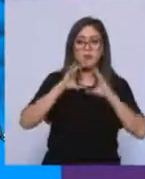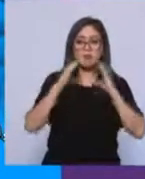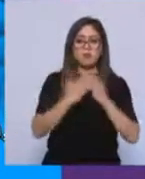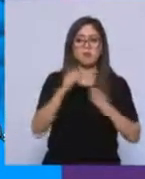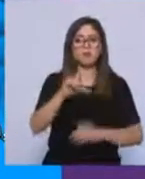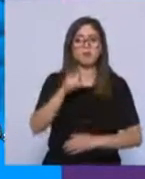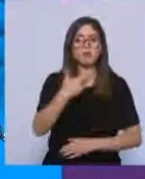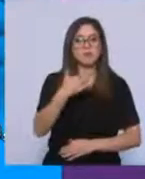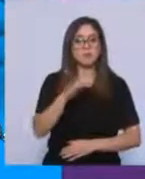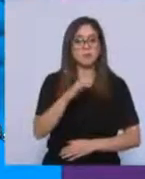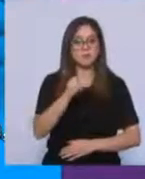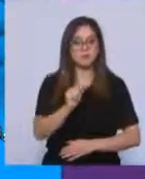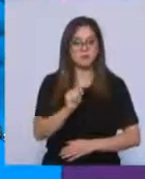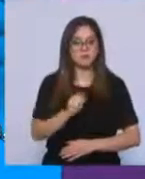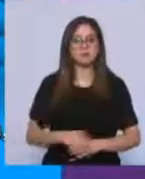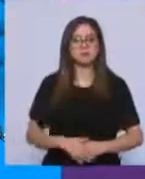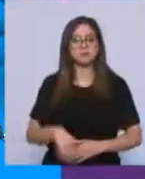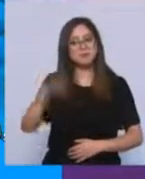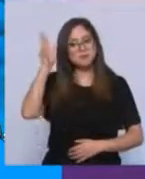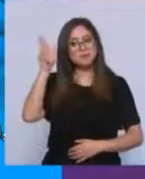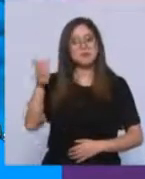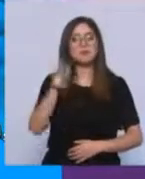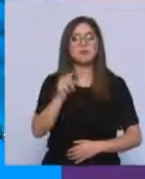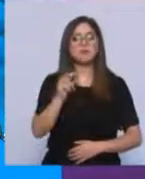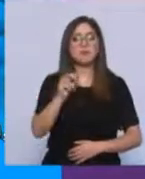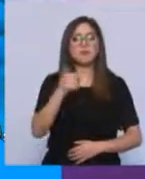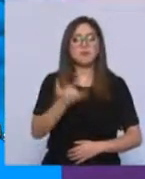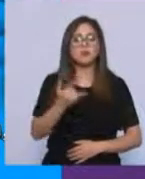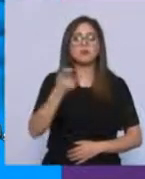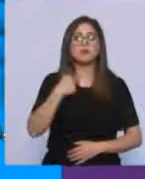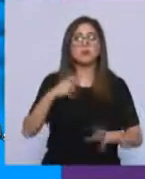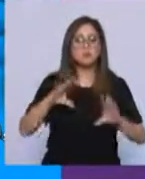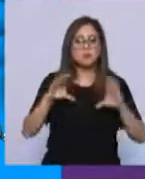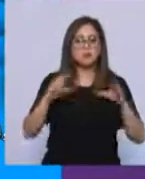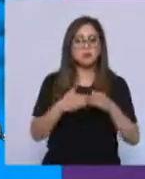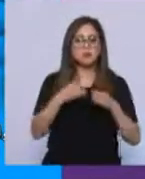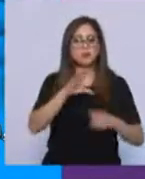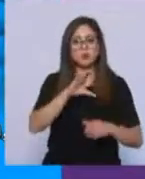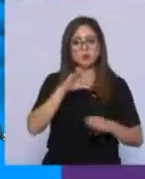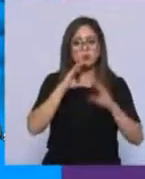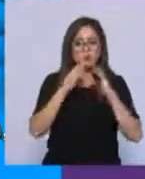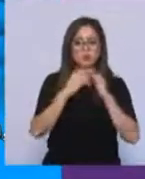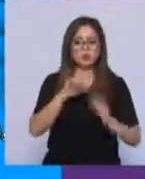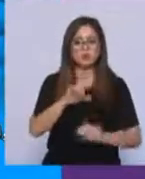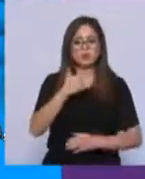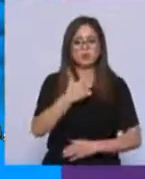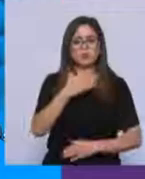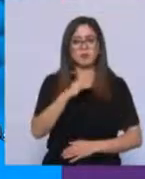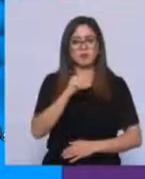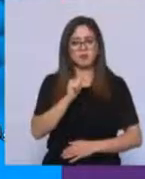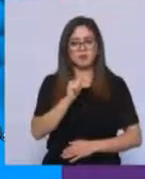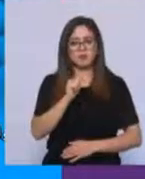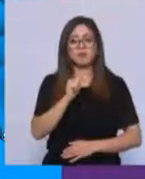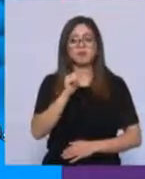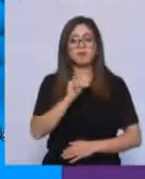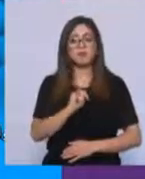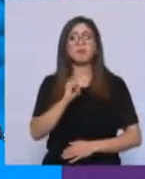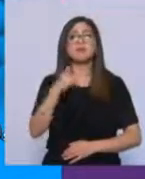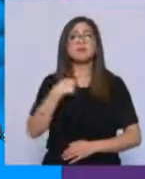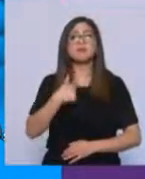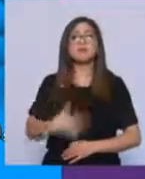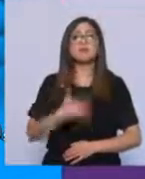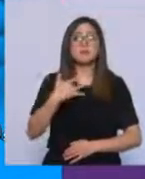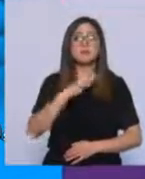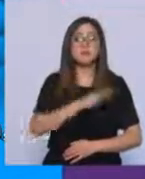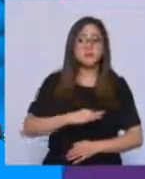LGBT. Hola, ¿qué tal? Yo soy Tony Doval y pertenezco a la comunidad LGBT+. Y estoy muy feliz de este